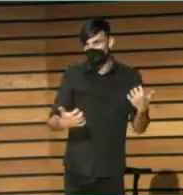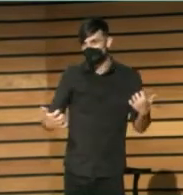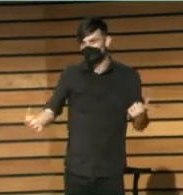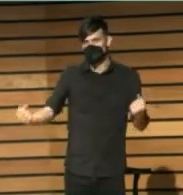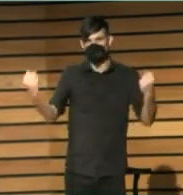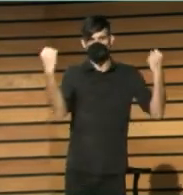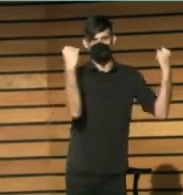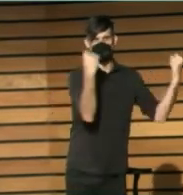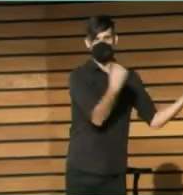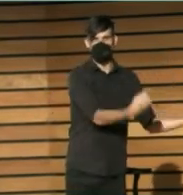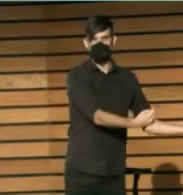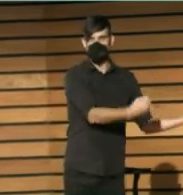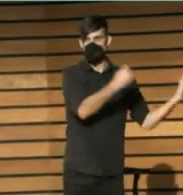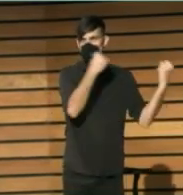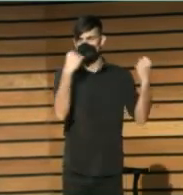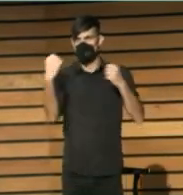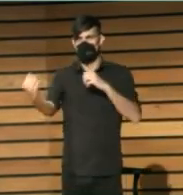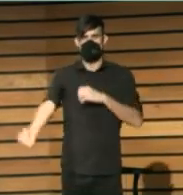experiencia